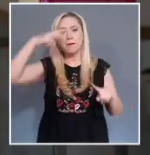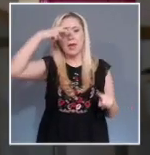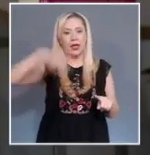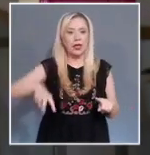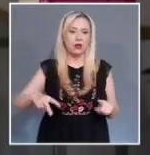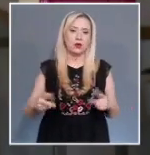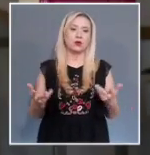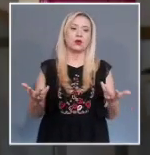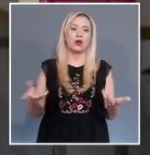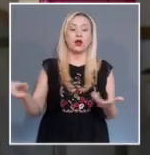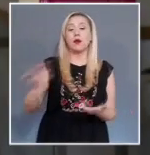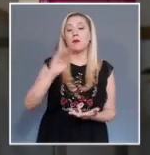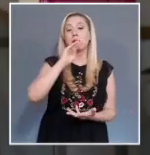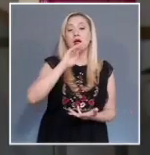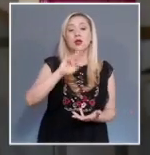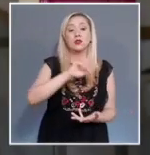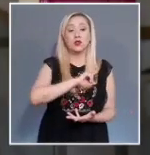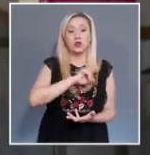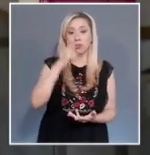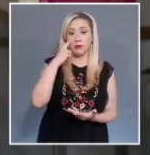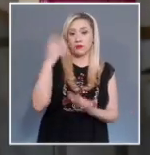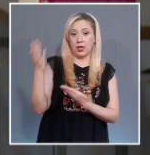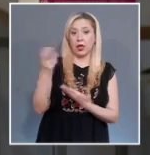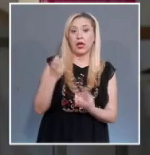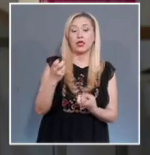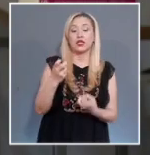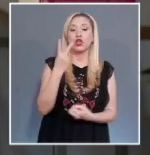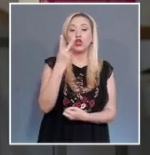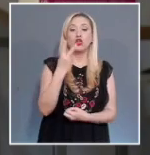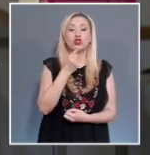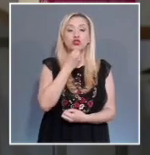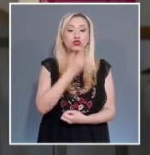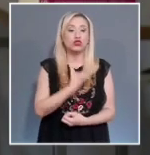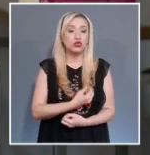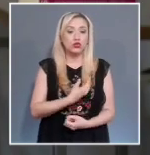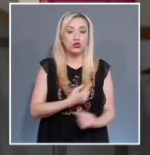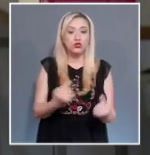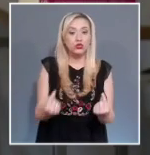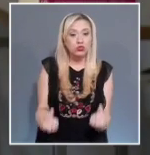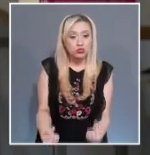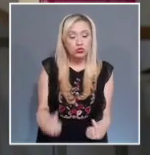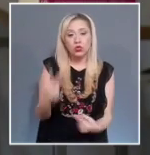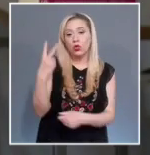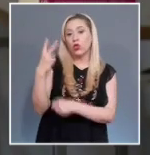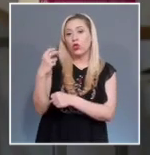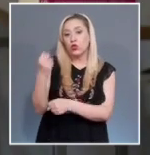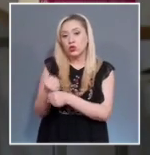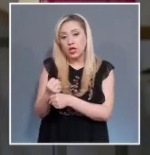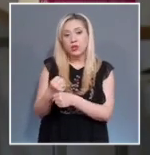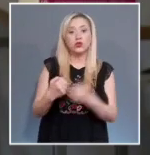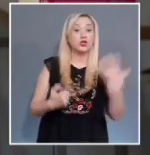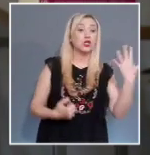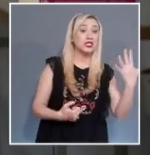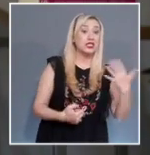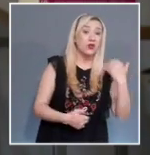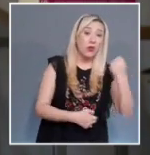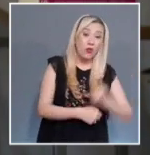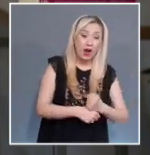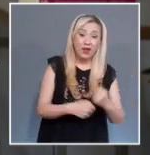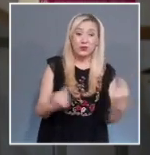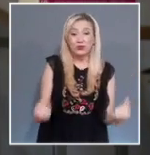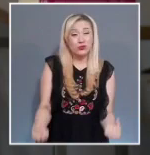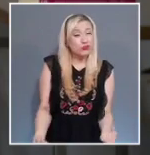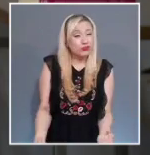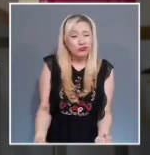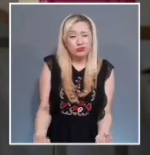soltera, tenía 2 menores, uno de 2 años, otro de 5 en ese entonces, y pues no